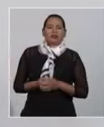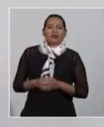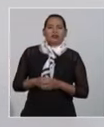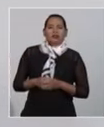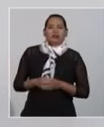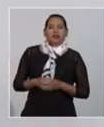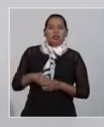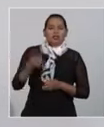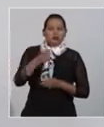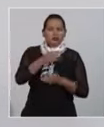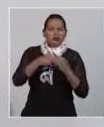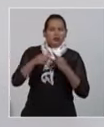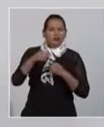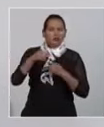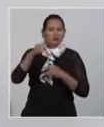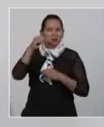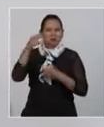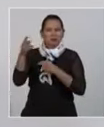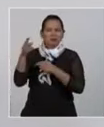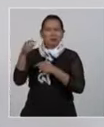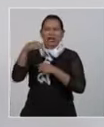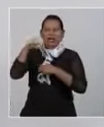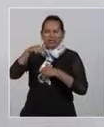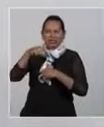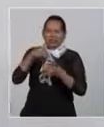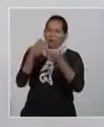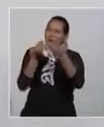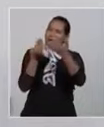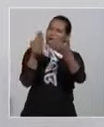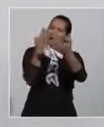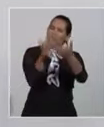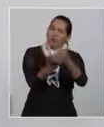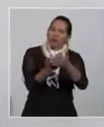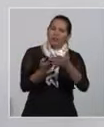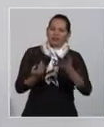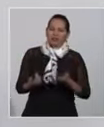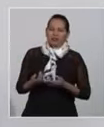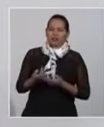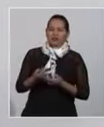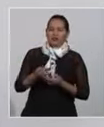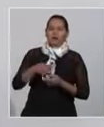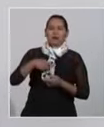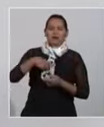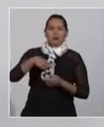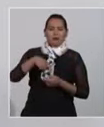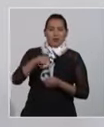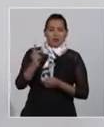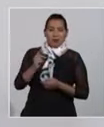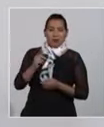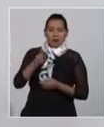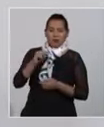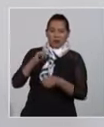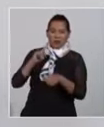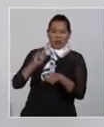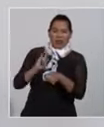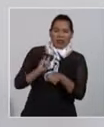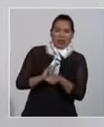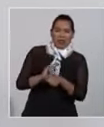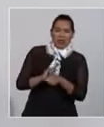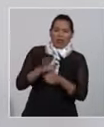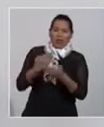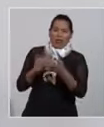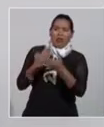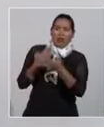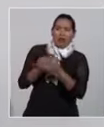hacer propuestas, no a decir que vamos a tener 19 propuestas y no explicar absolutamente ninguna de esas 19.